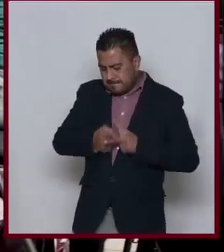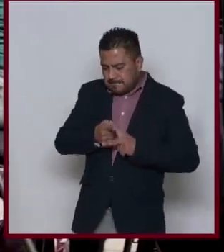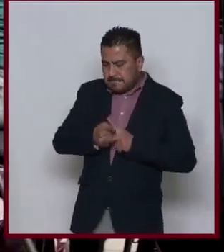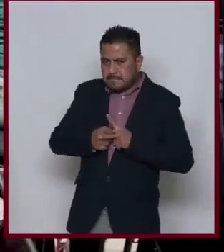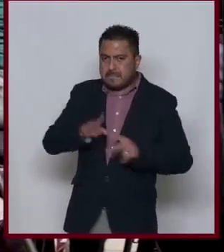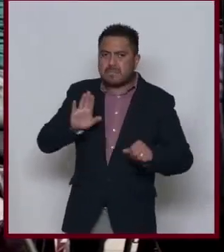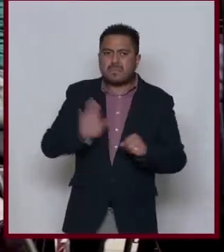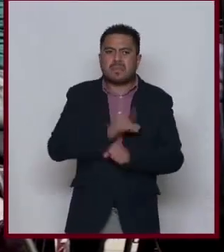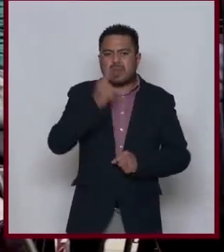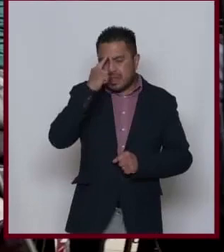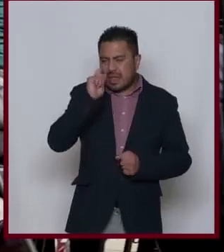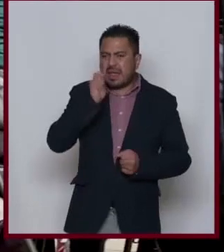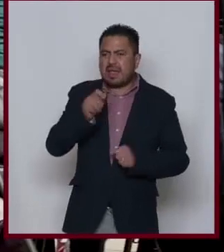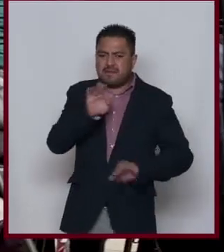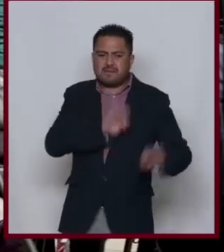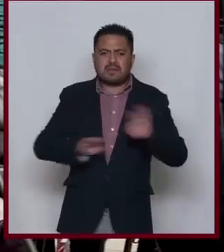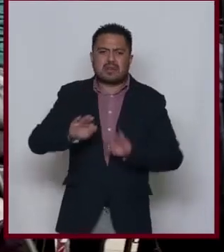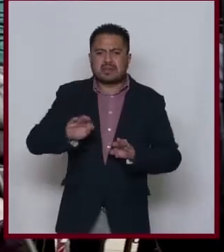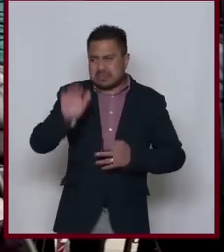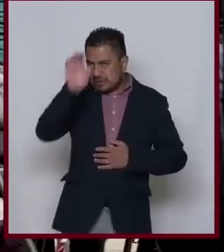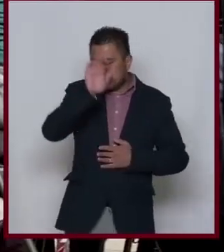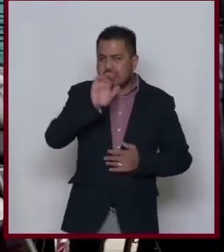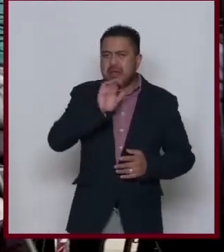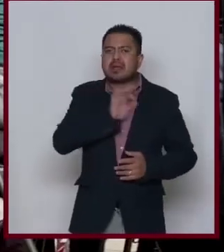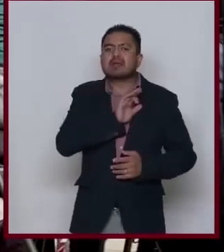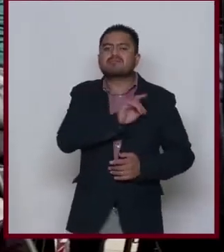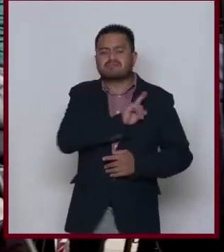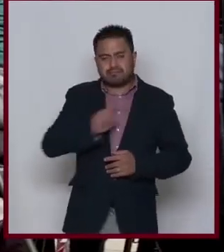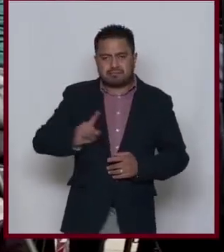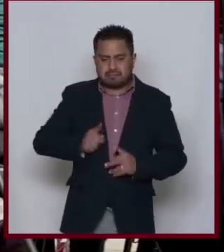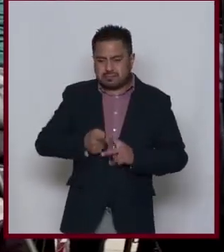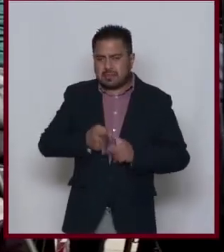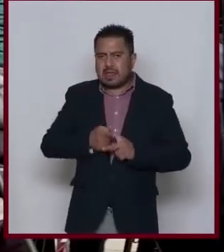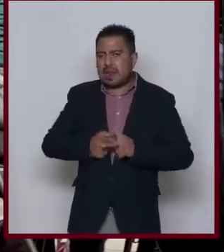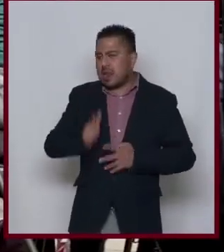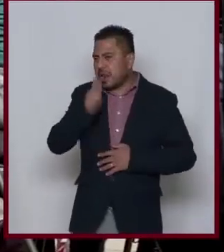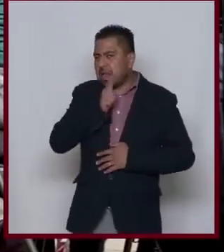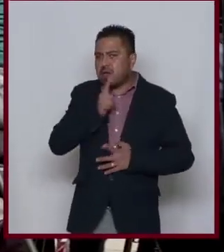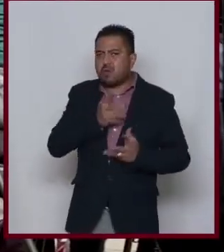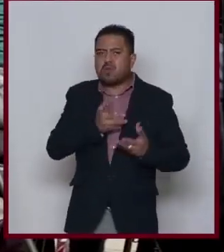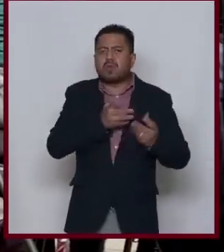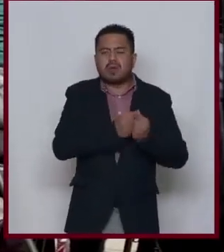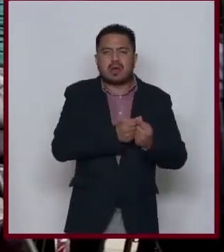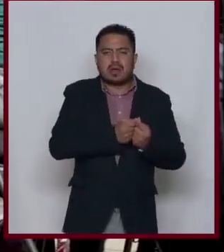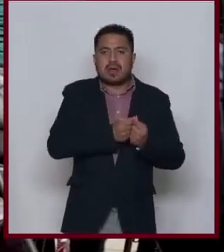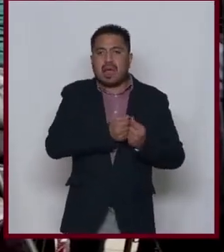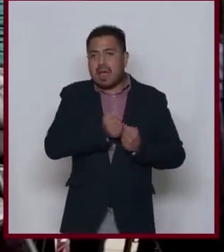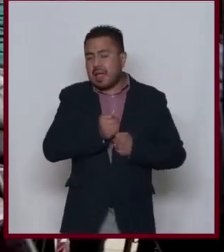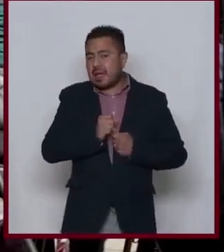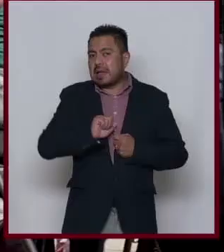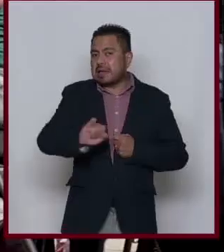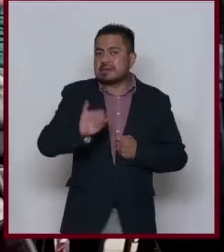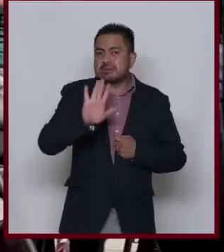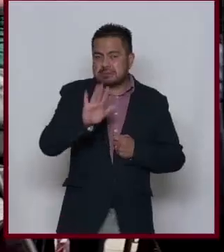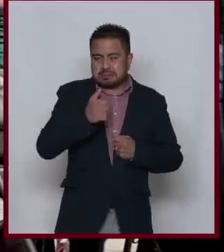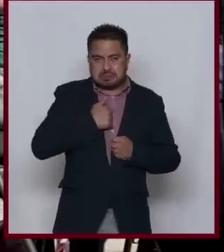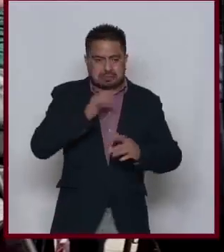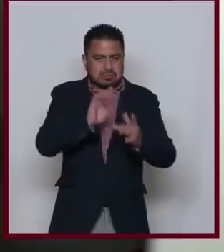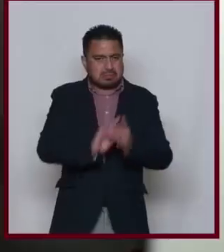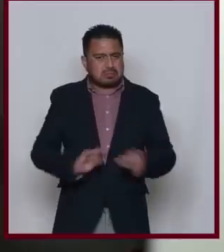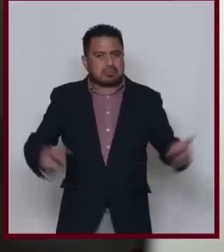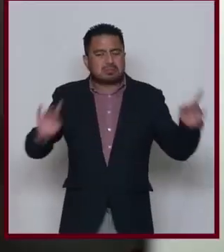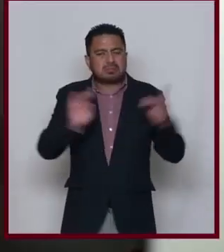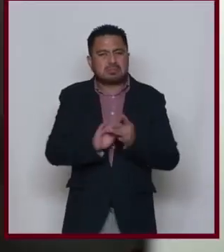porque para que la física sea ciencia, las matemáticas son su lenguaje. De manera que, pues yo diría